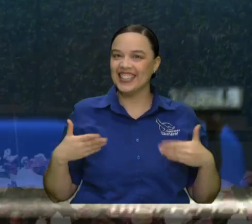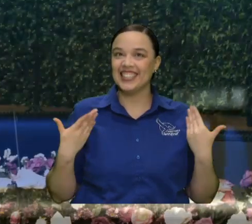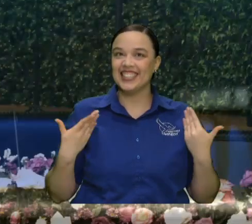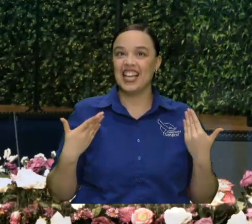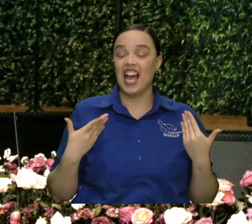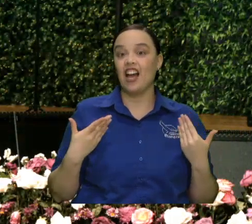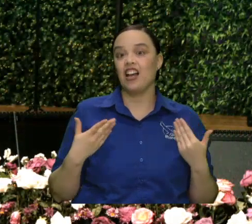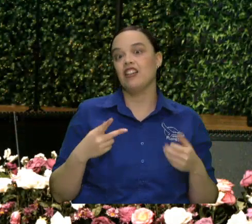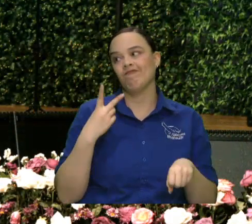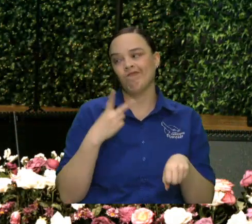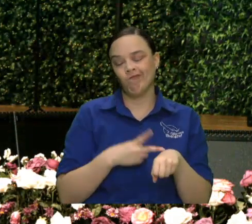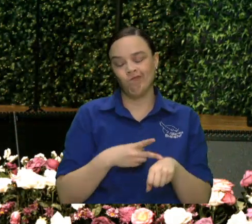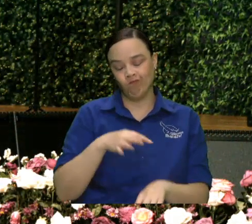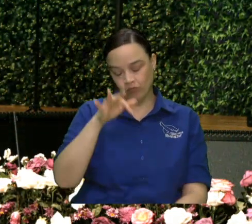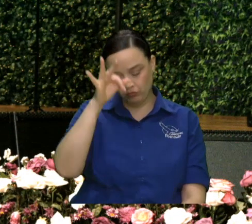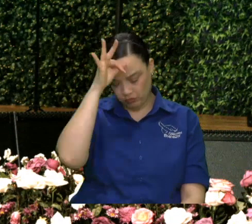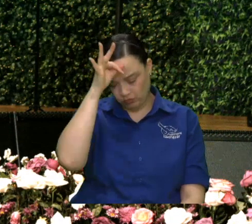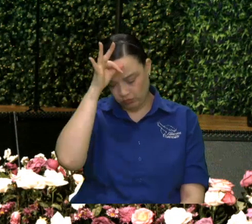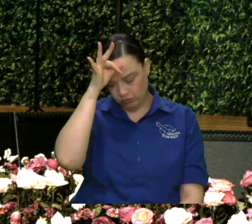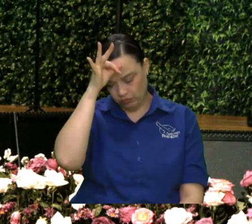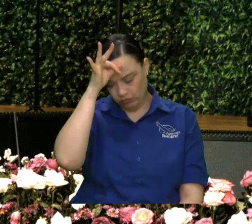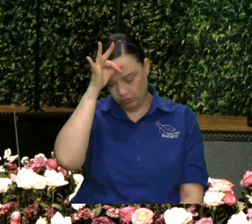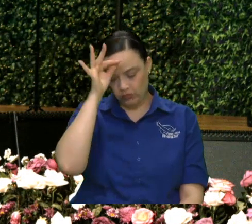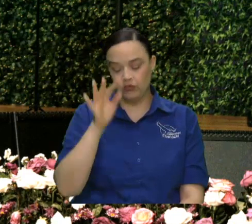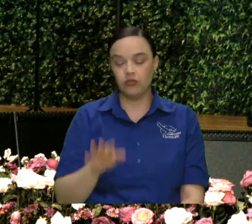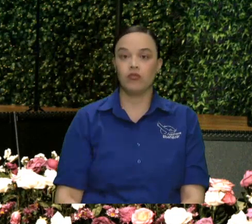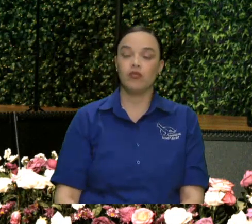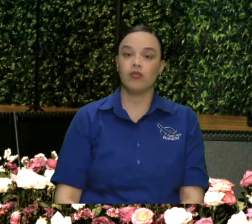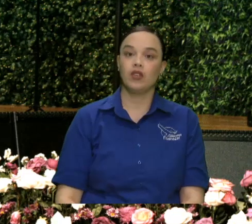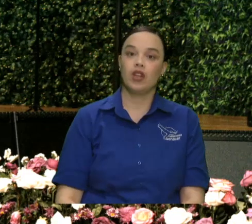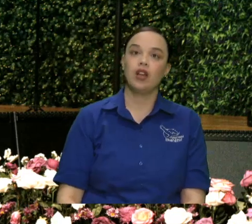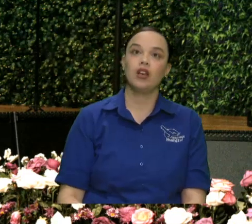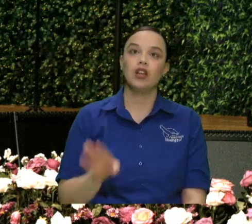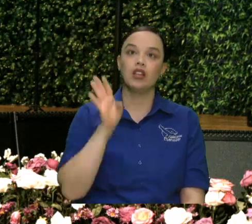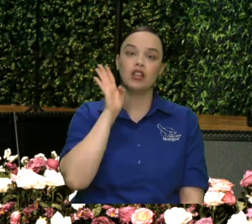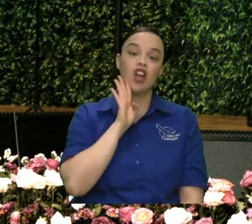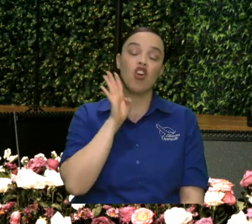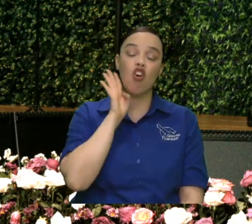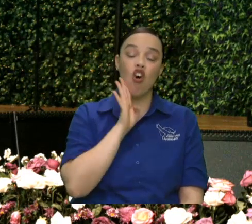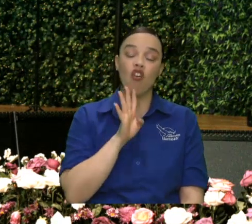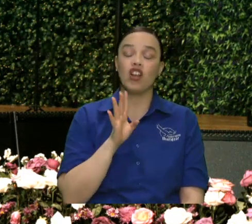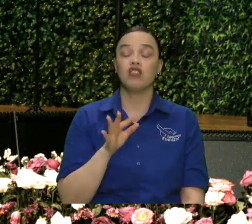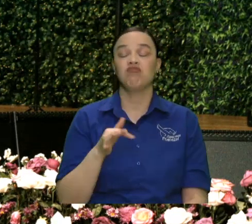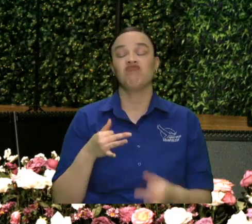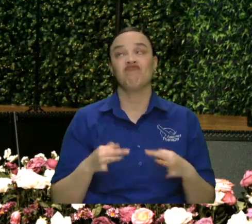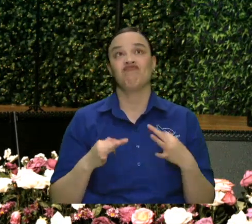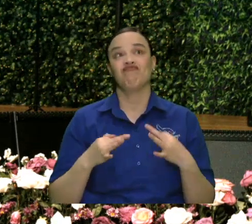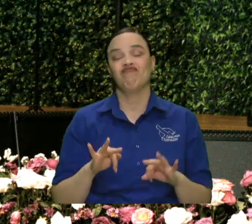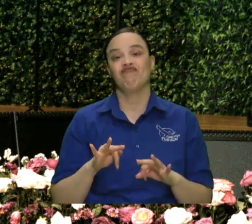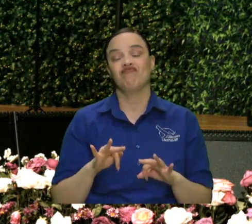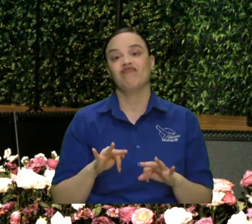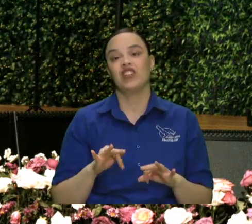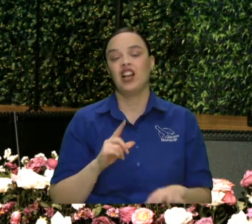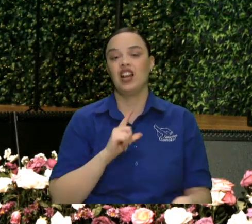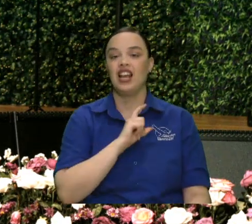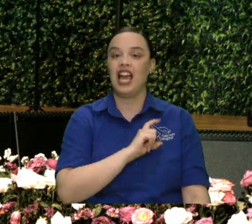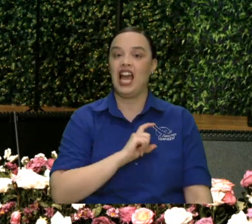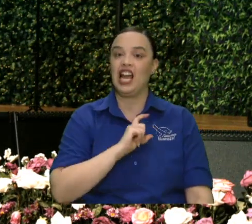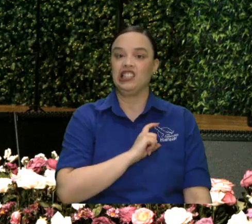ignoramos que tal vez de más jóvenes no nos dejamos tratar el carácter y llegamos a casarnos